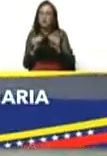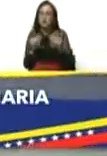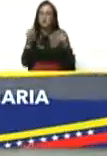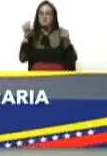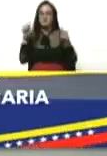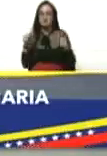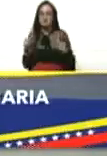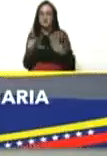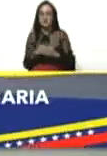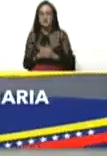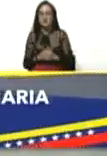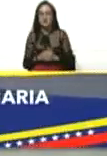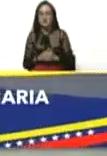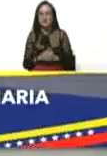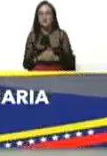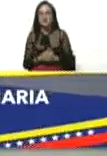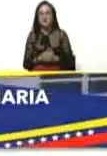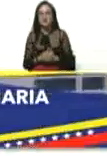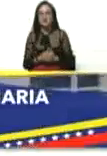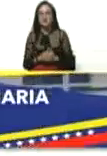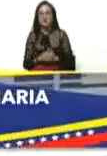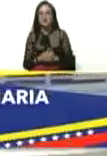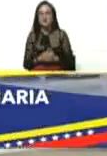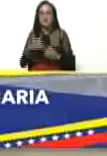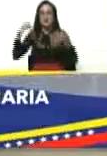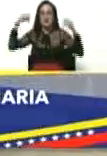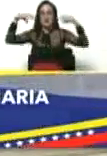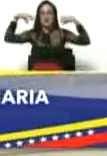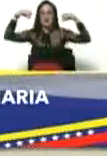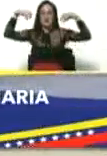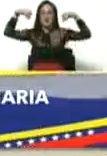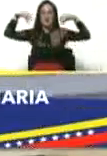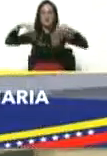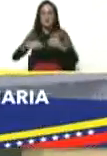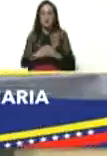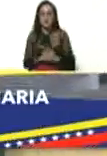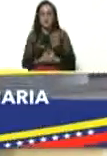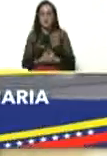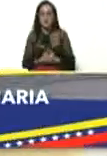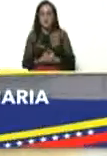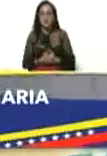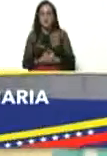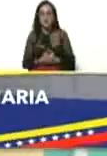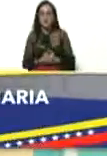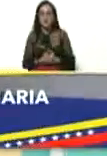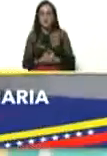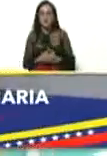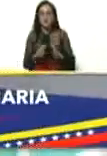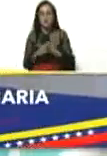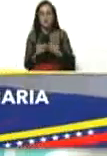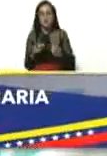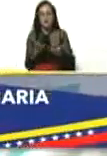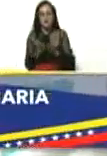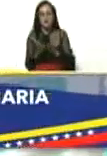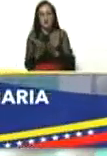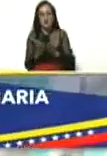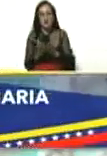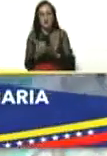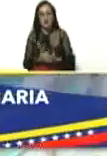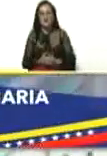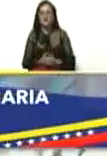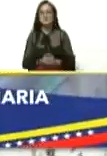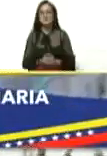instalaciones sanitarias, la iluminación de toda la planta física de esta escuela. Se